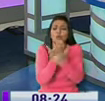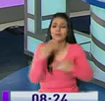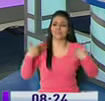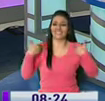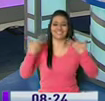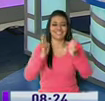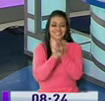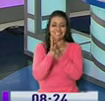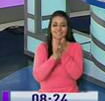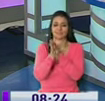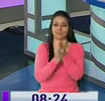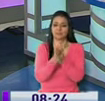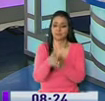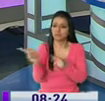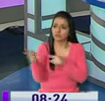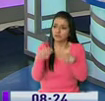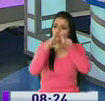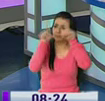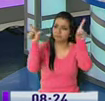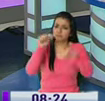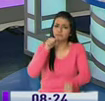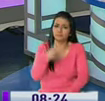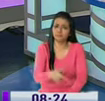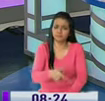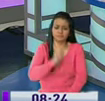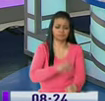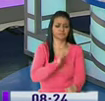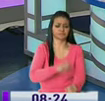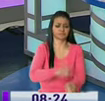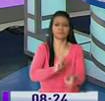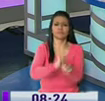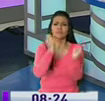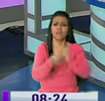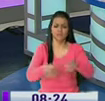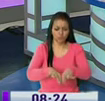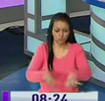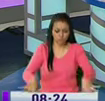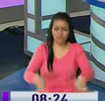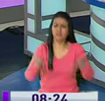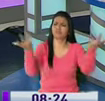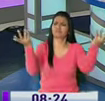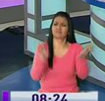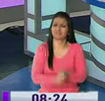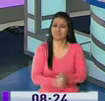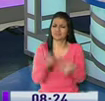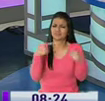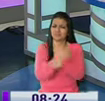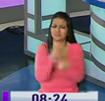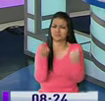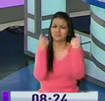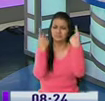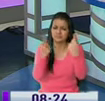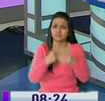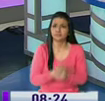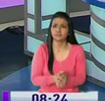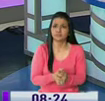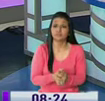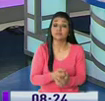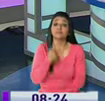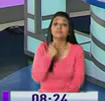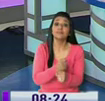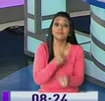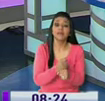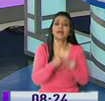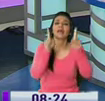felices los vecinos. Llegan los del agua potable, hay que cambiar la tubería. No, eso lo que yo digo, o sea, es trabajo que tienen